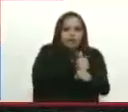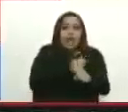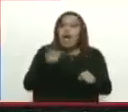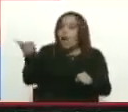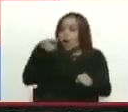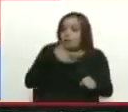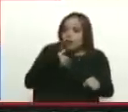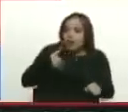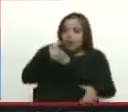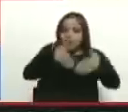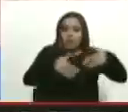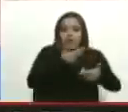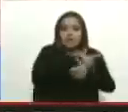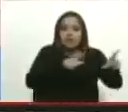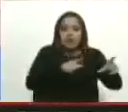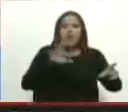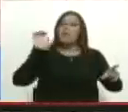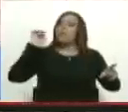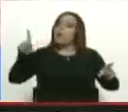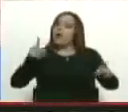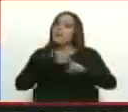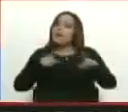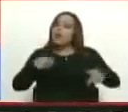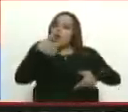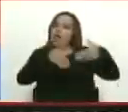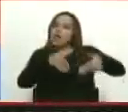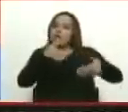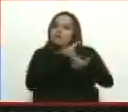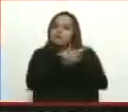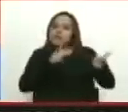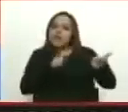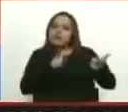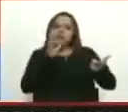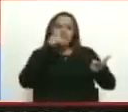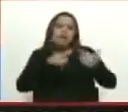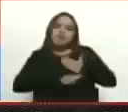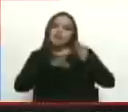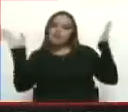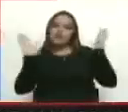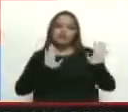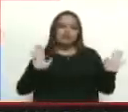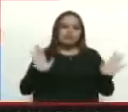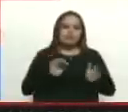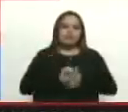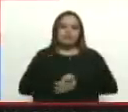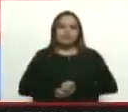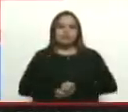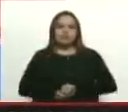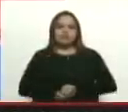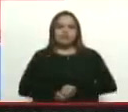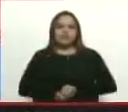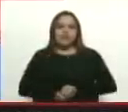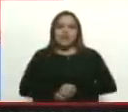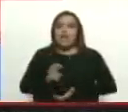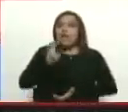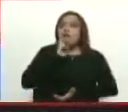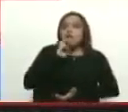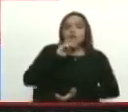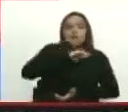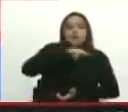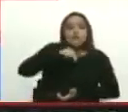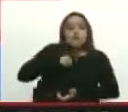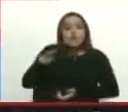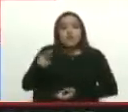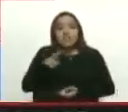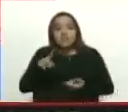de sanciones. Elecciones libres de sanciones. Citgo es nuestro, el oro es nuestro, las cuentas bancarias en el